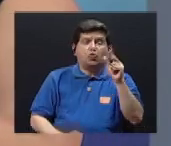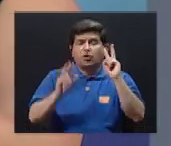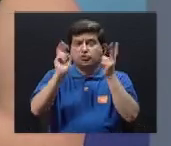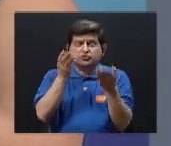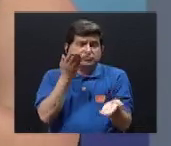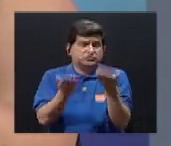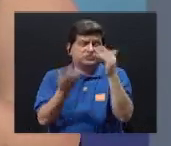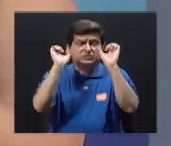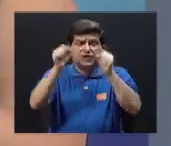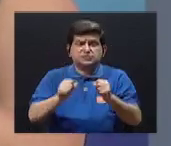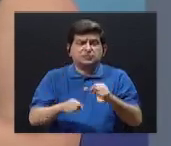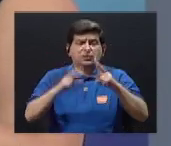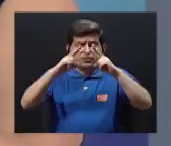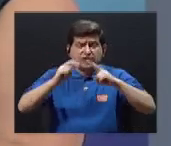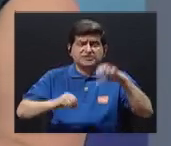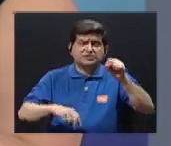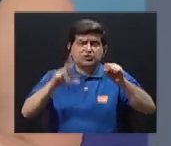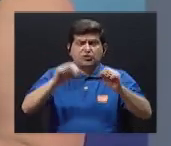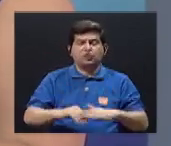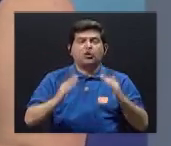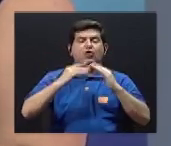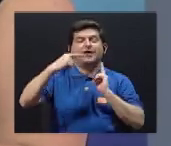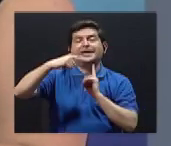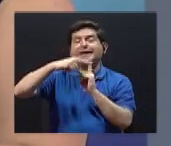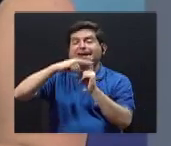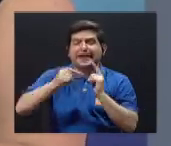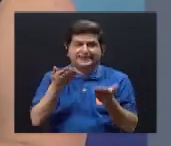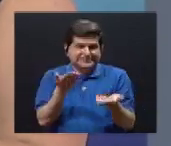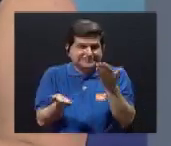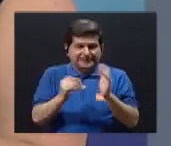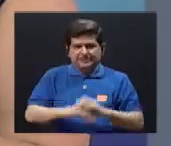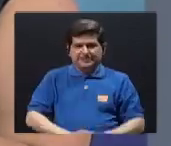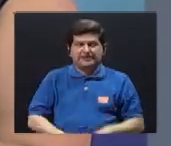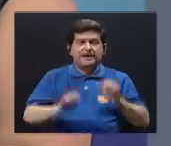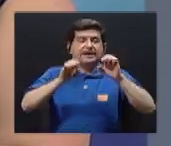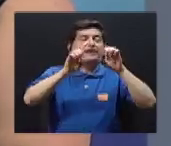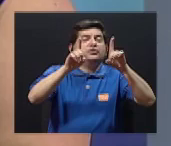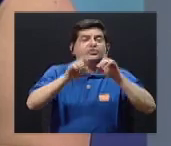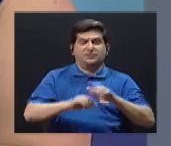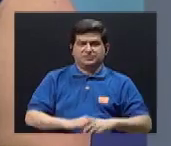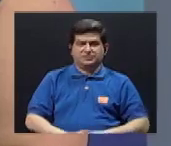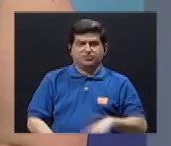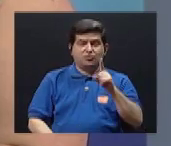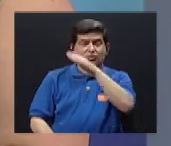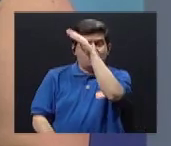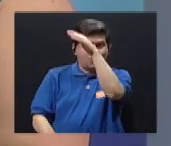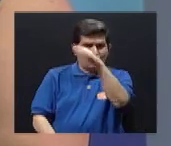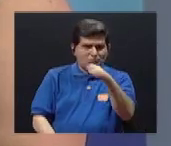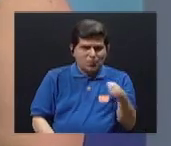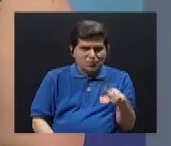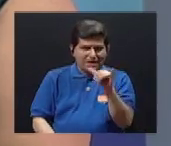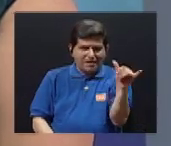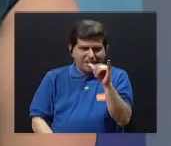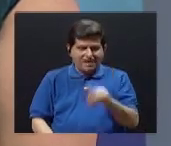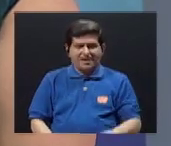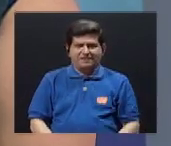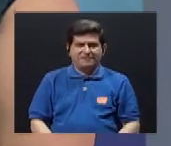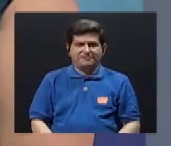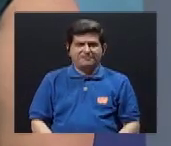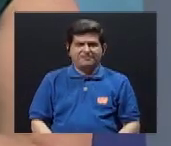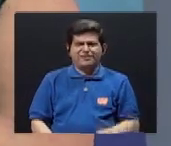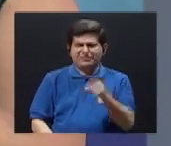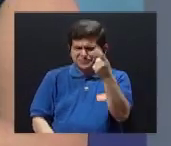Hay otros temas que tal vez se pudieron haber tocado o no, como la iglesia, por ejemplo, la educación como un eje también